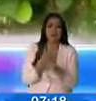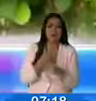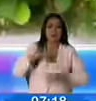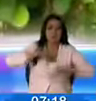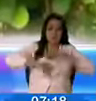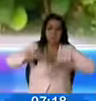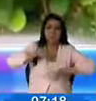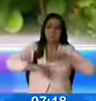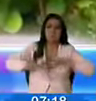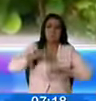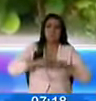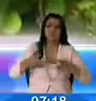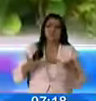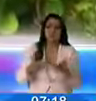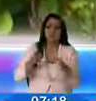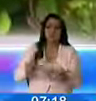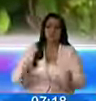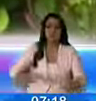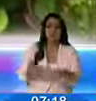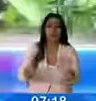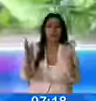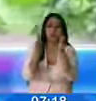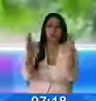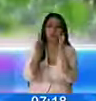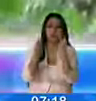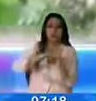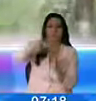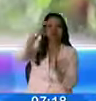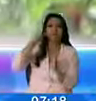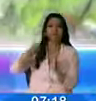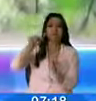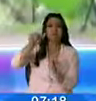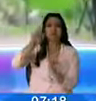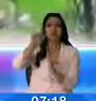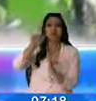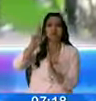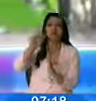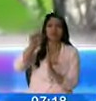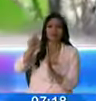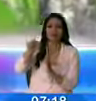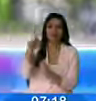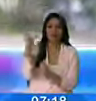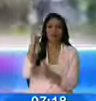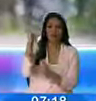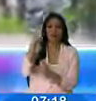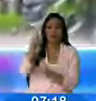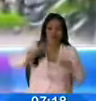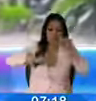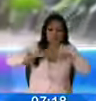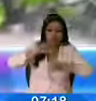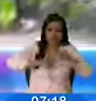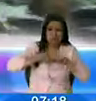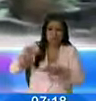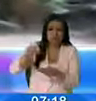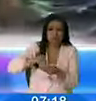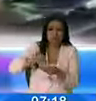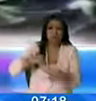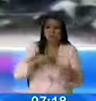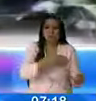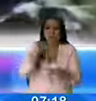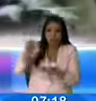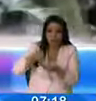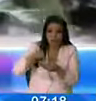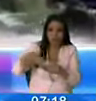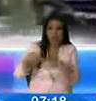laboratorio que se encontraba en medio de las montañas de Nariño, Colombia, donde al parecer se procesaba y se empaquetaba la